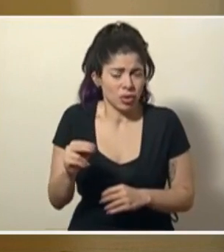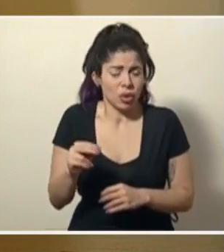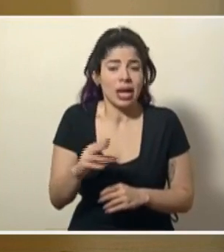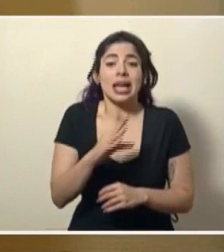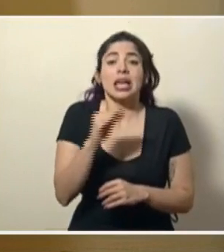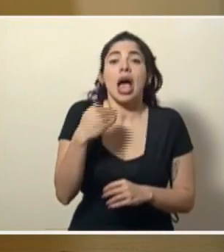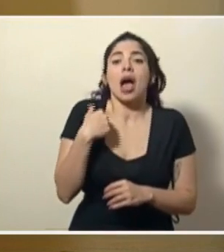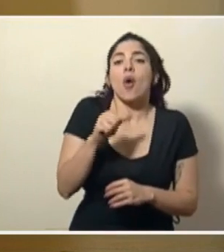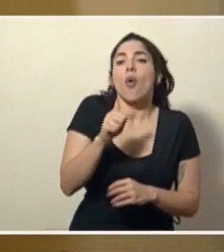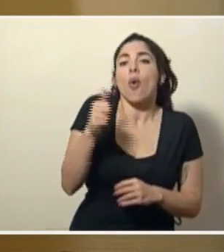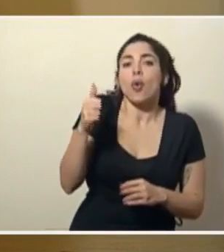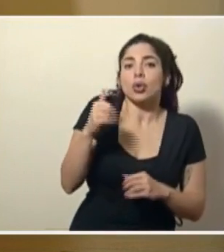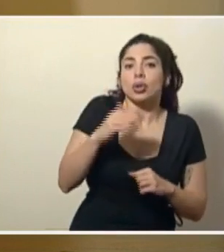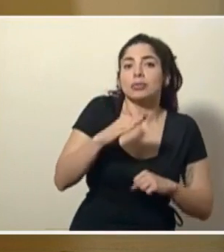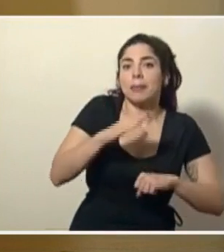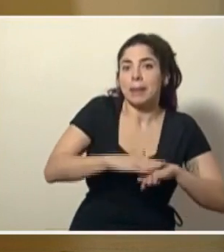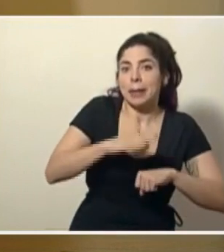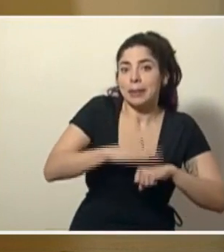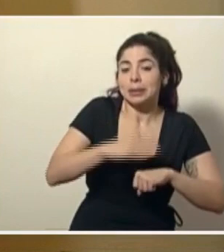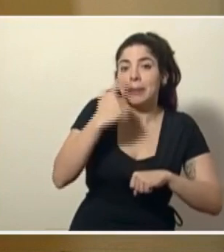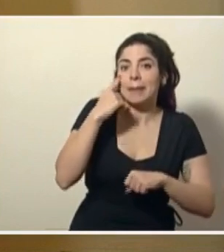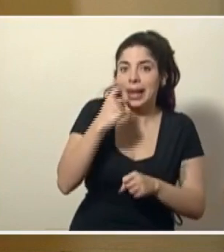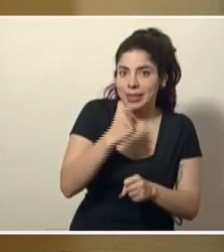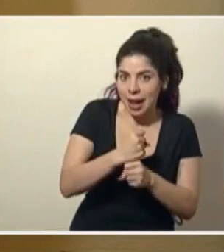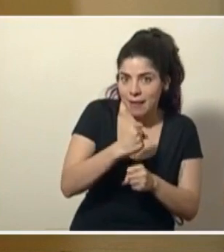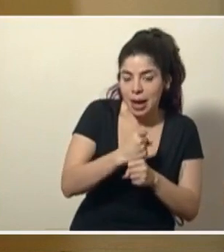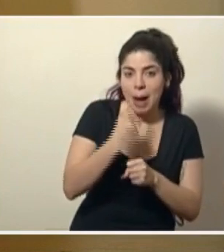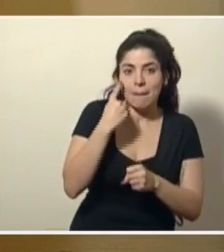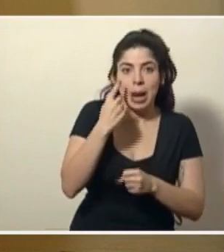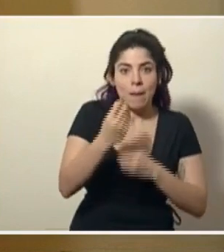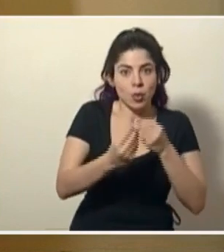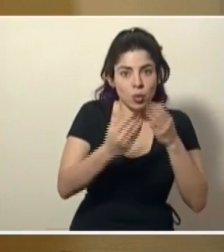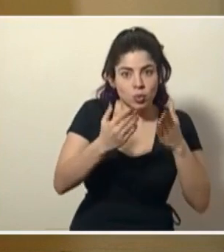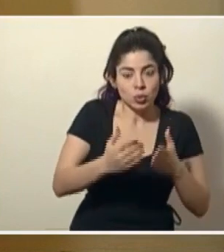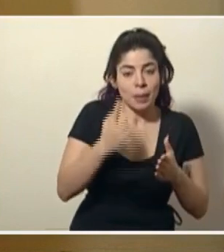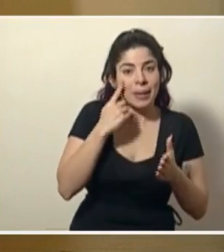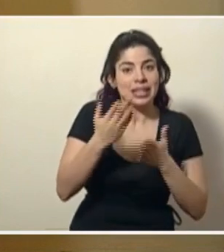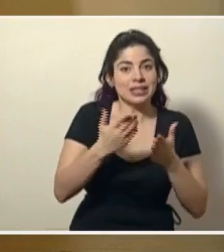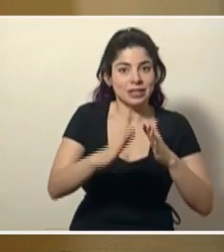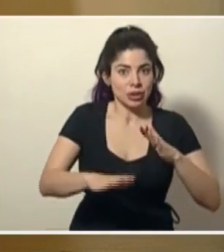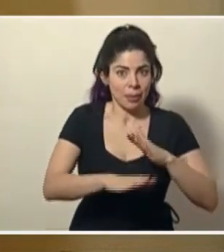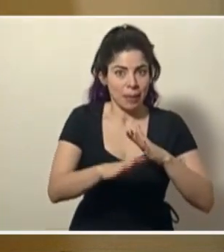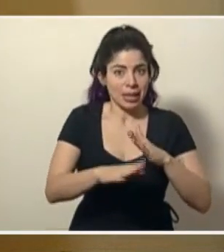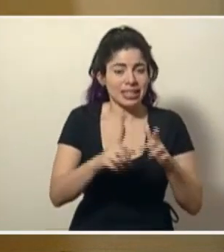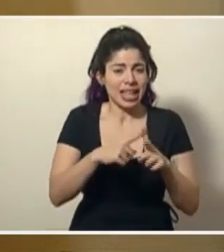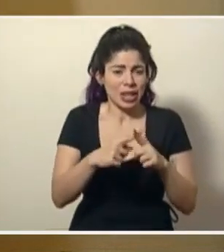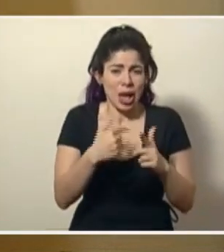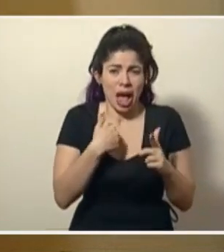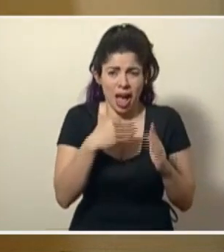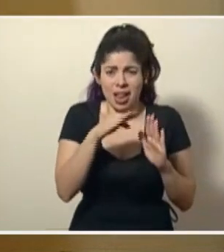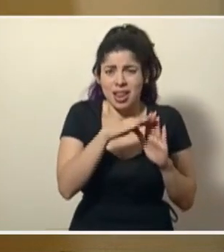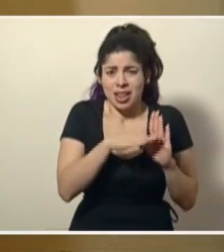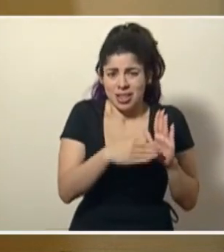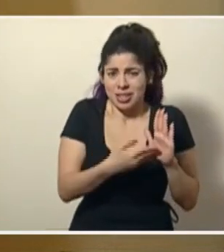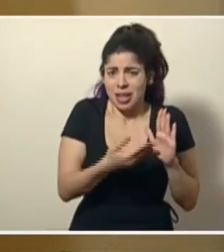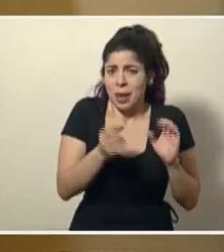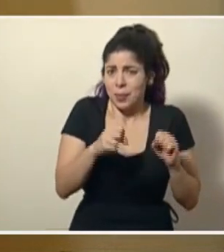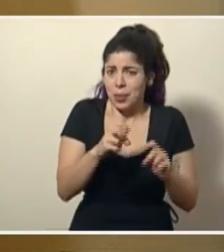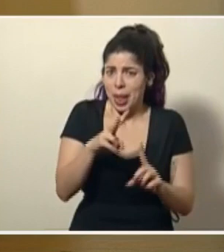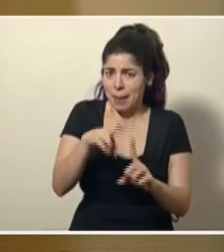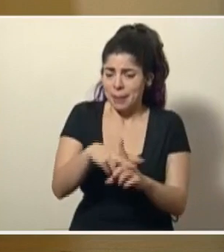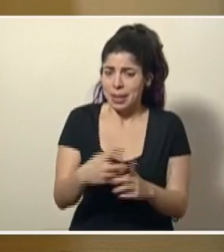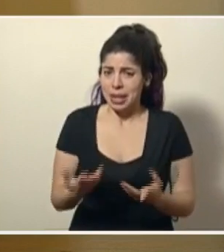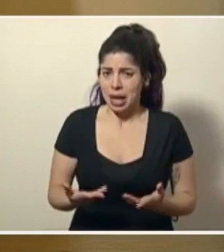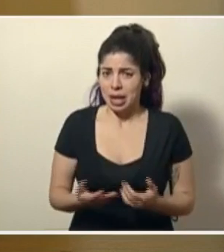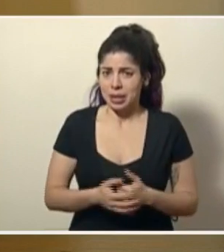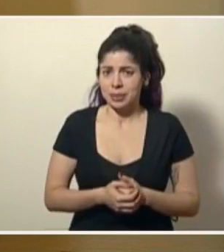existen otras excepciones para trabajo, para producción y para servicios básicos, entonces hay una lista de excepciones que podemos